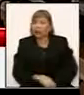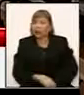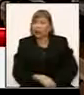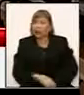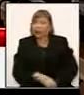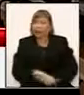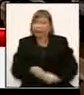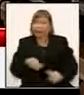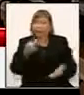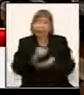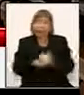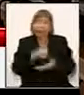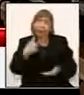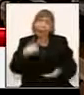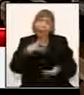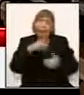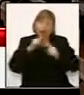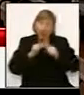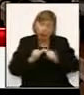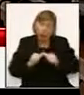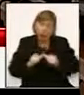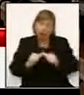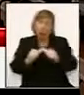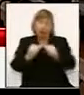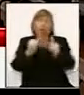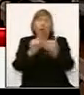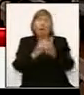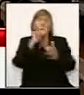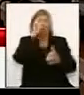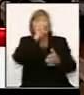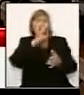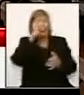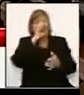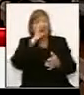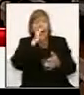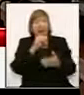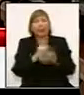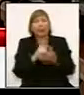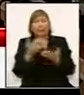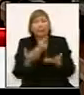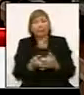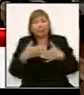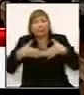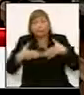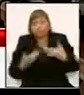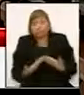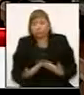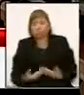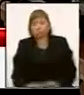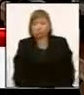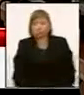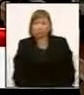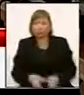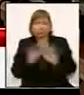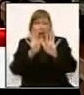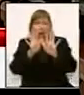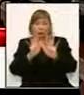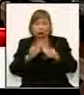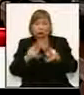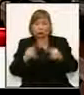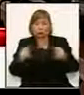que nosotros sigamos en camino de buscar y, mejor dicho, poder recuperar esas 10 hectáreas,